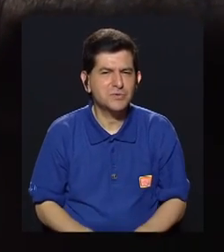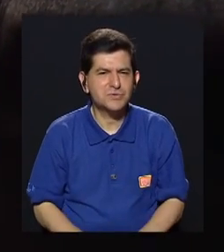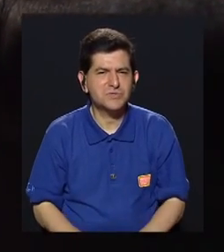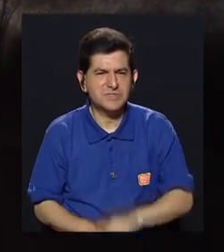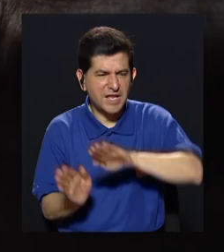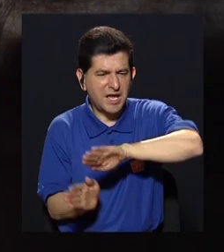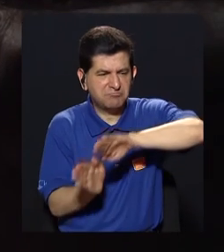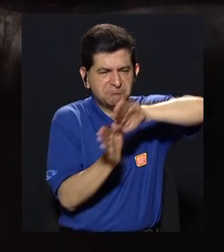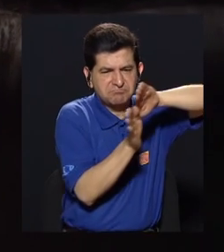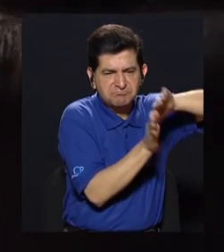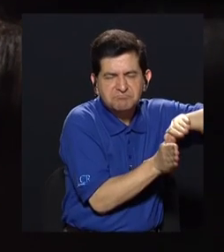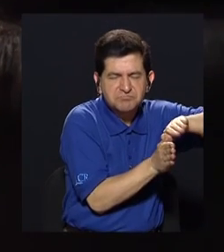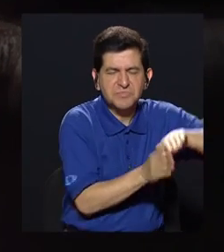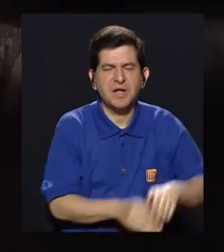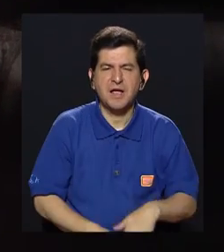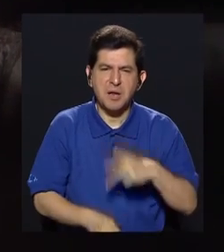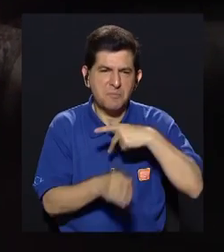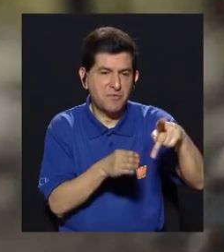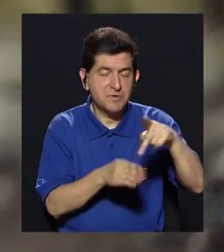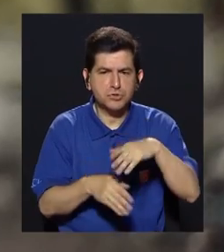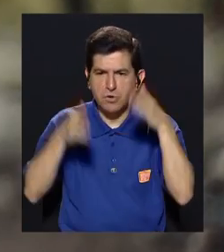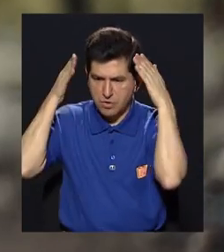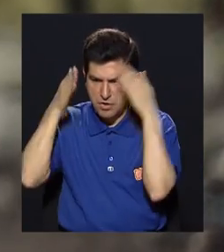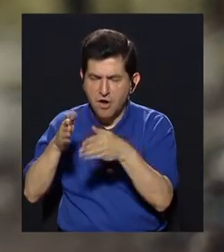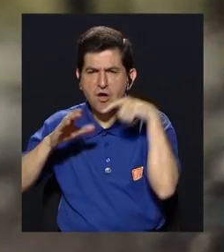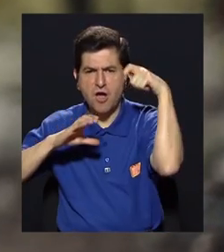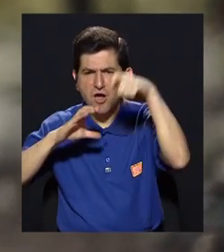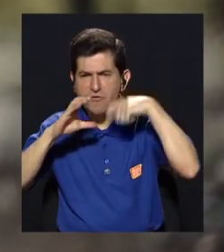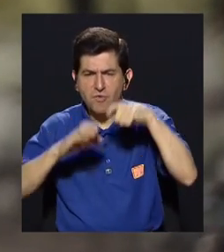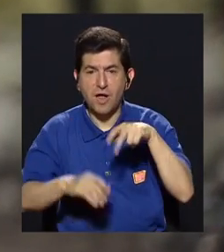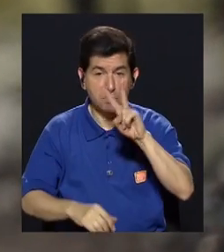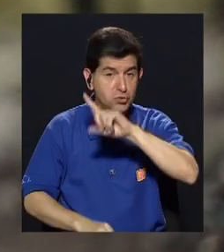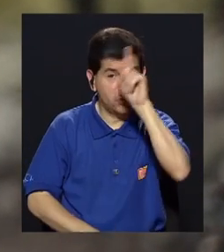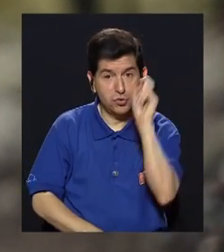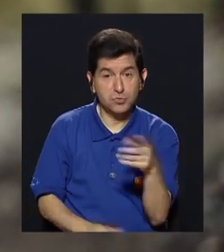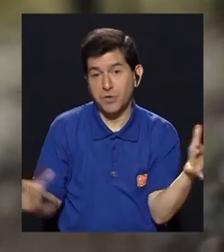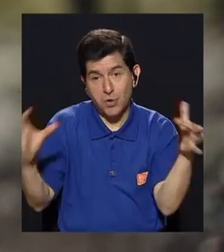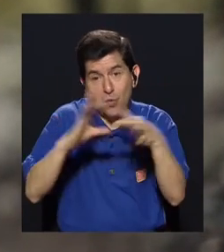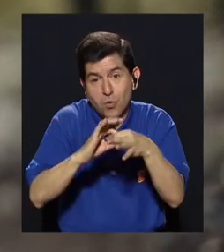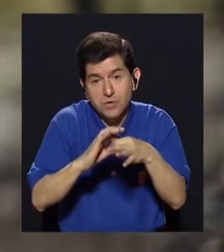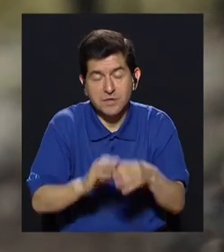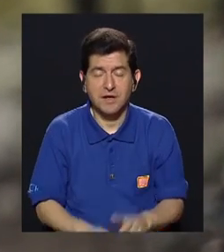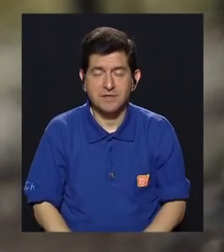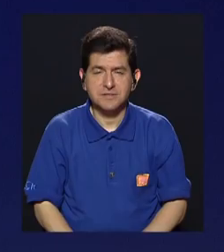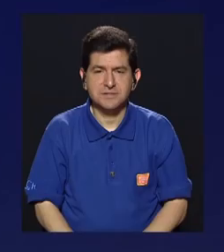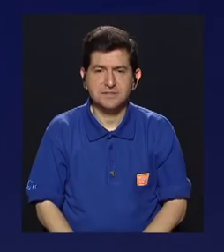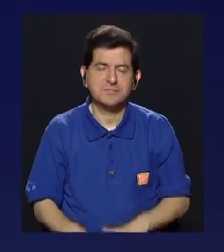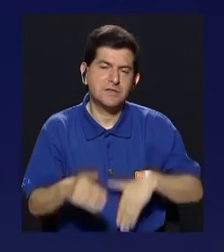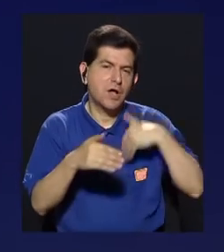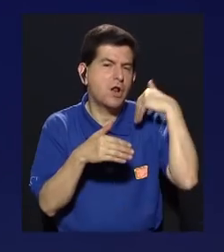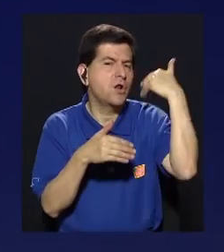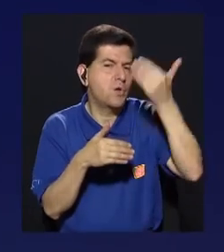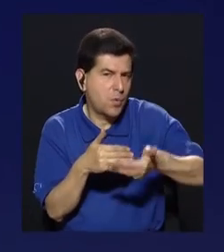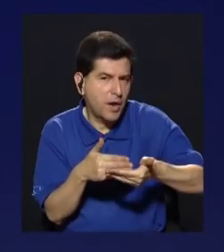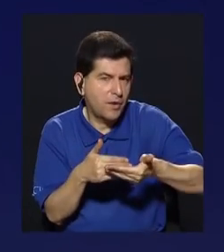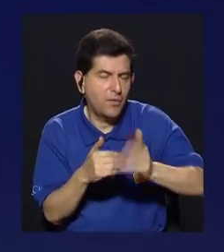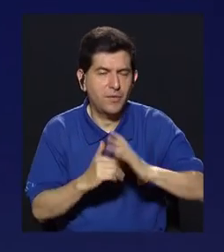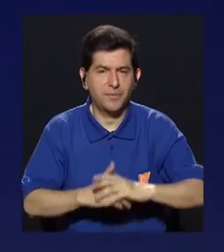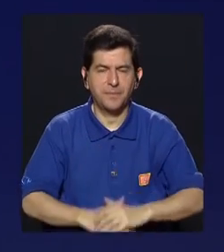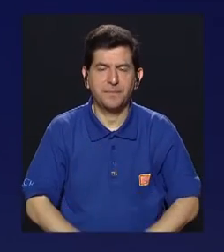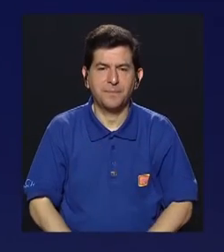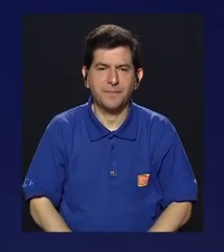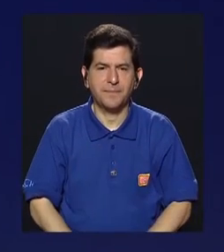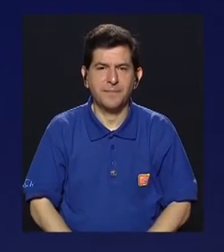viendo los frutos de un trabajo terminado qué fue eso que te movió a dejar tu profesión y